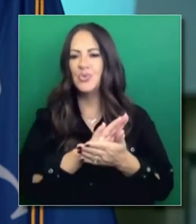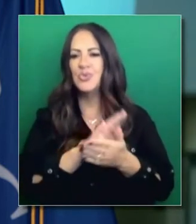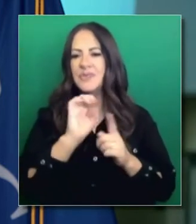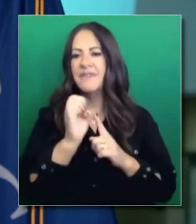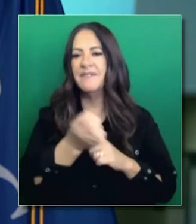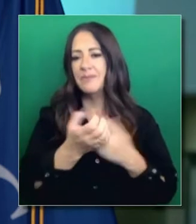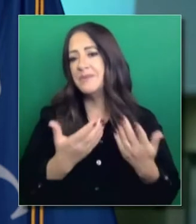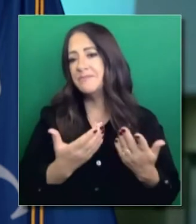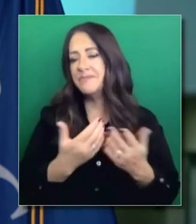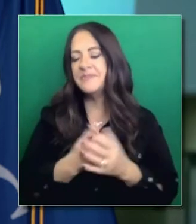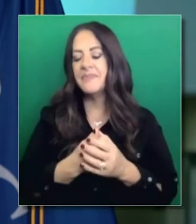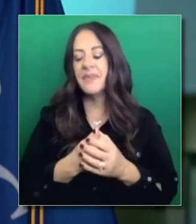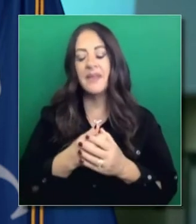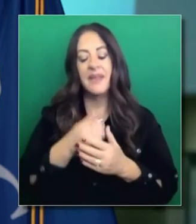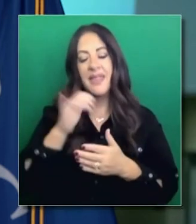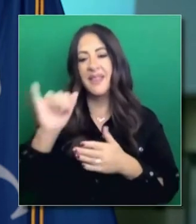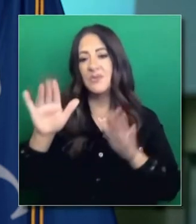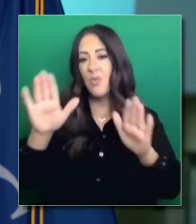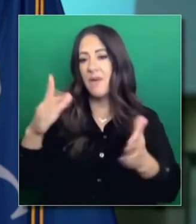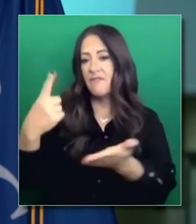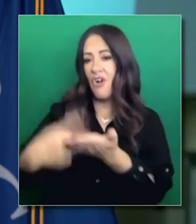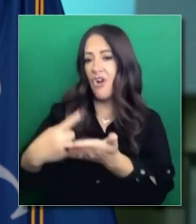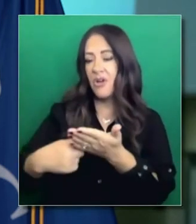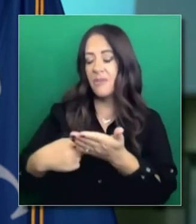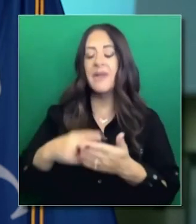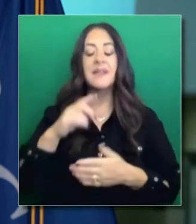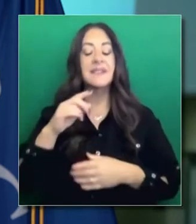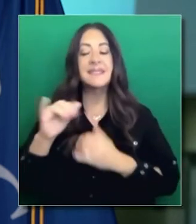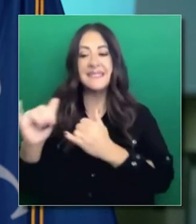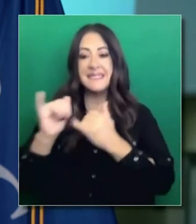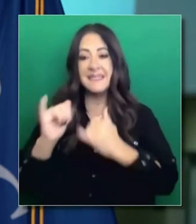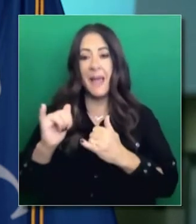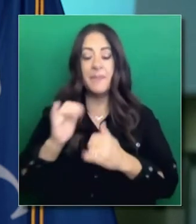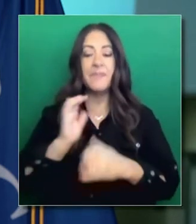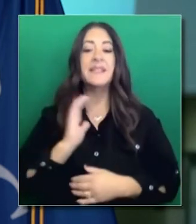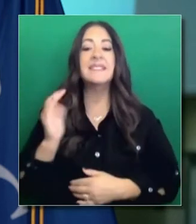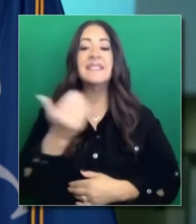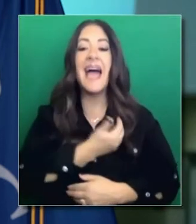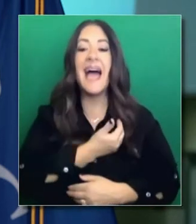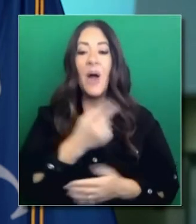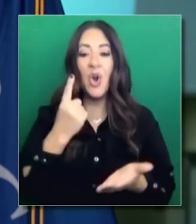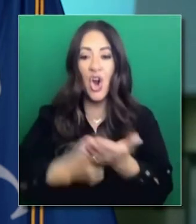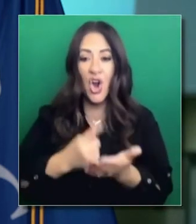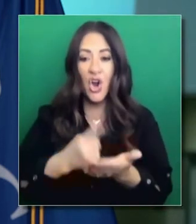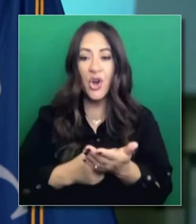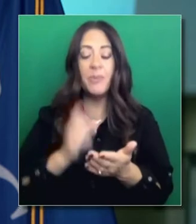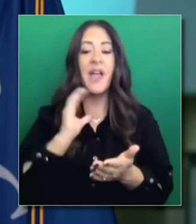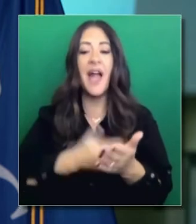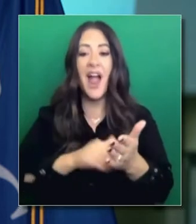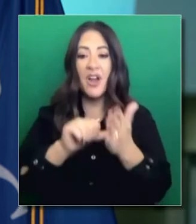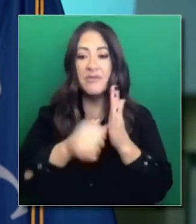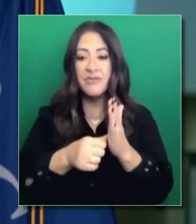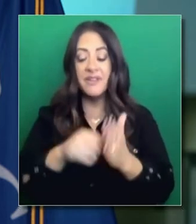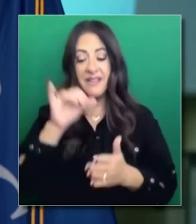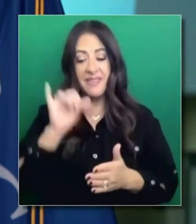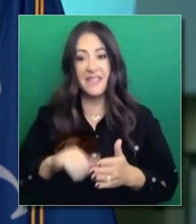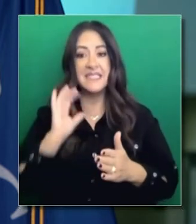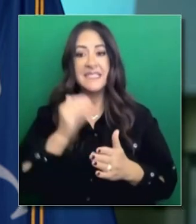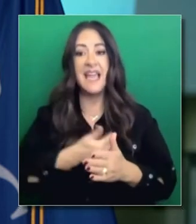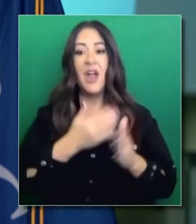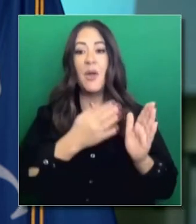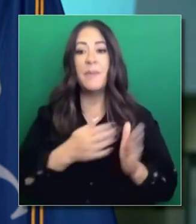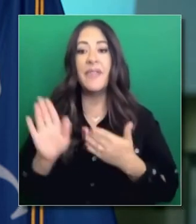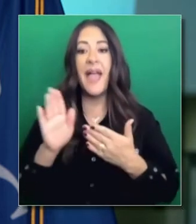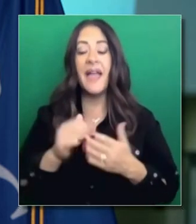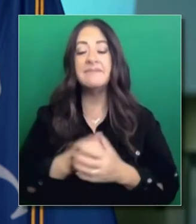aprendizaje en persona. Esto es nuestro alegato, esto es nuestro énfasis, esto es nuestra estrategia.